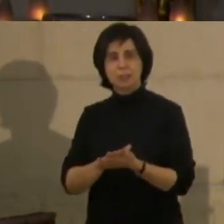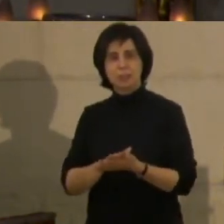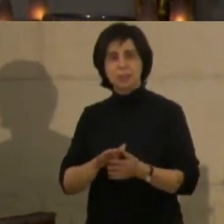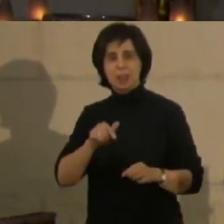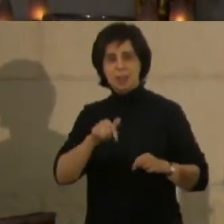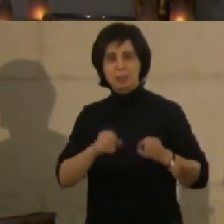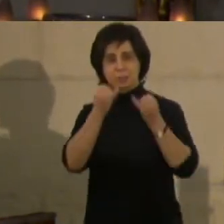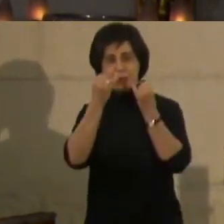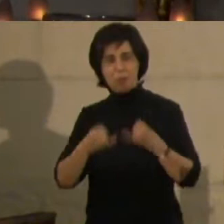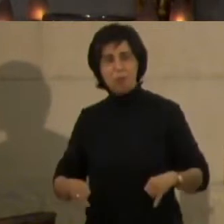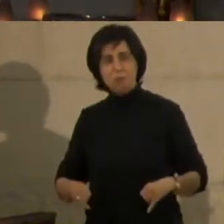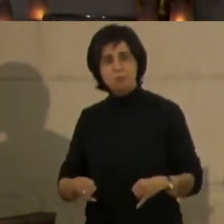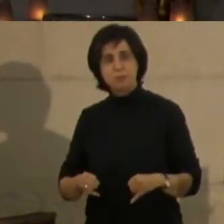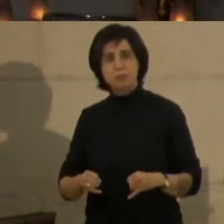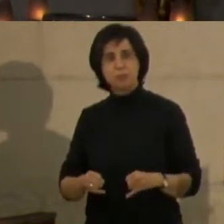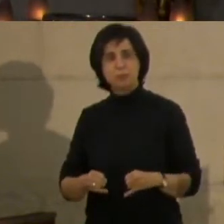esta celebración,